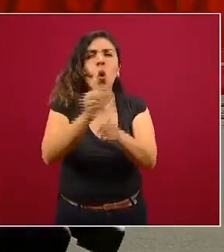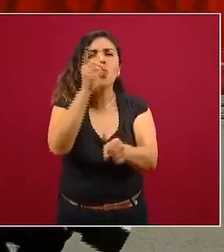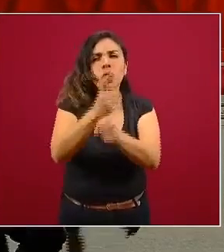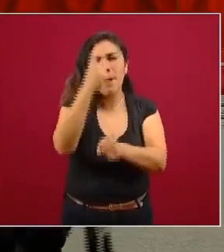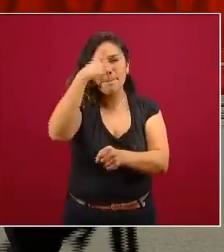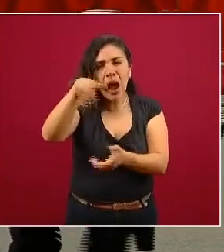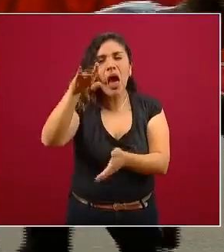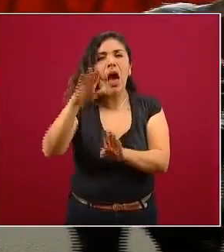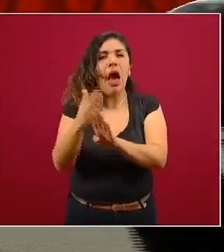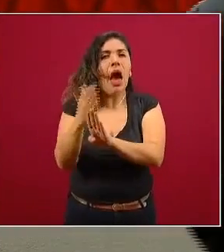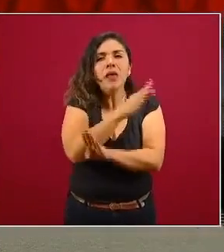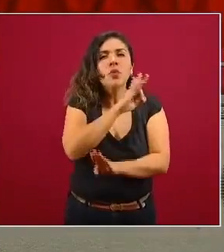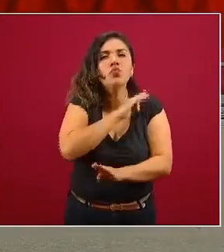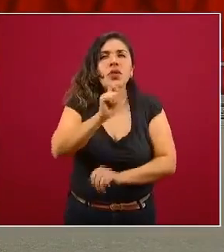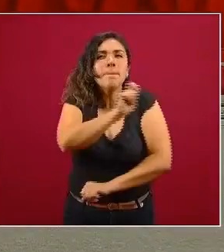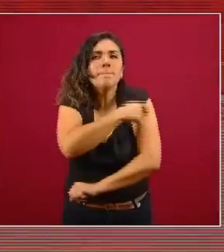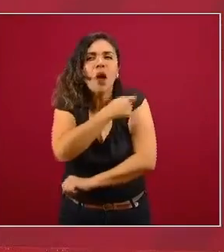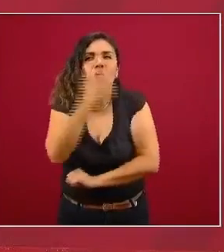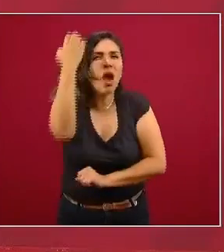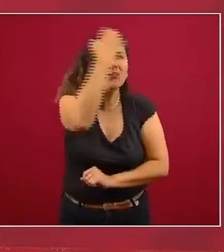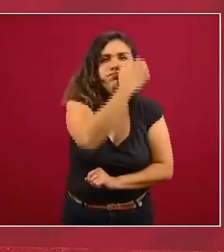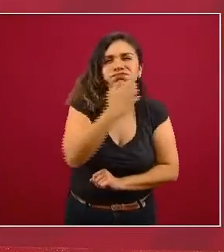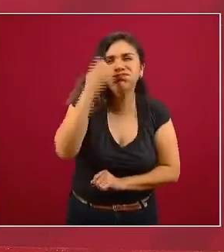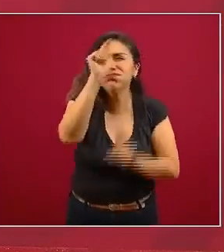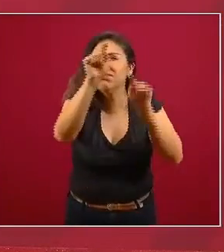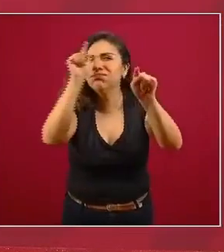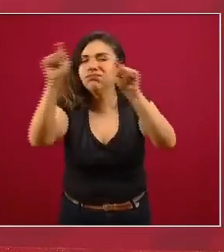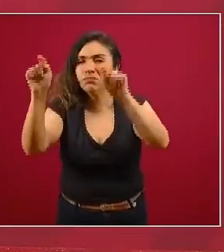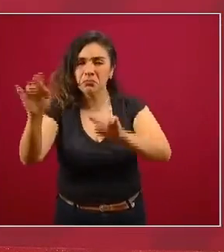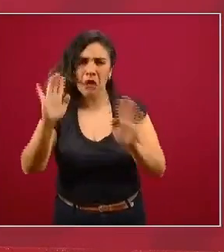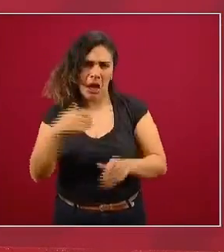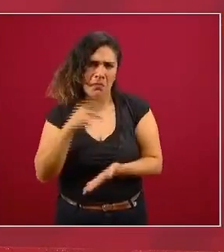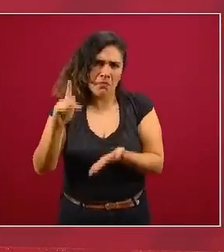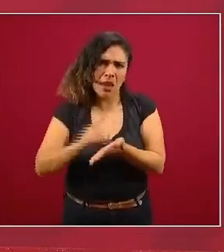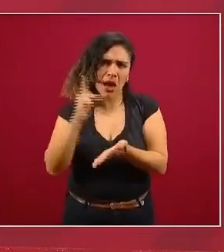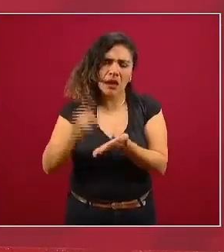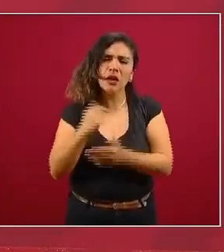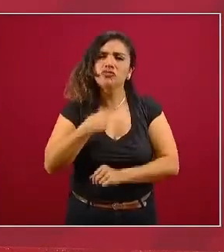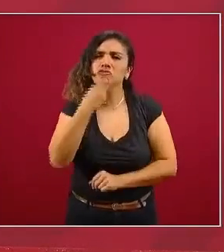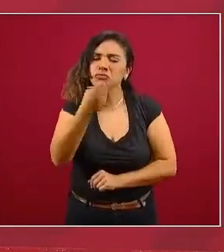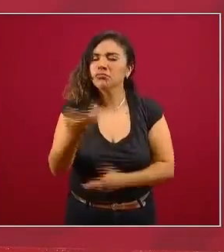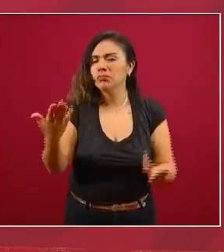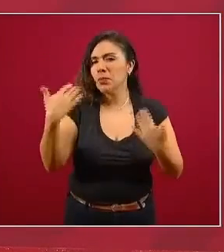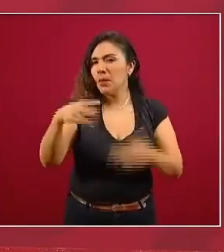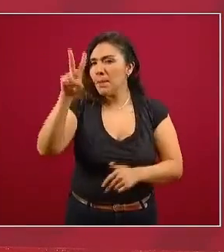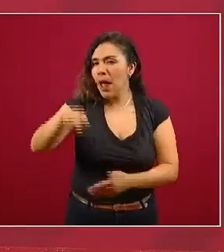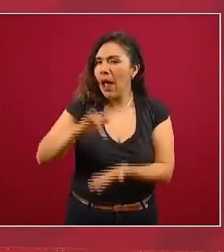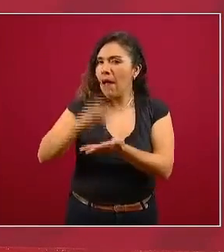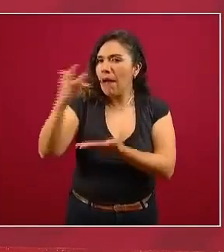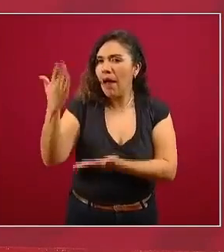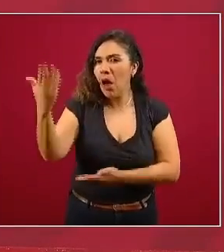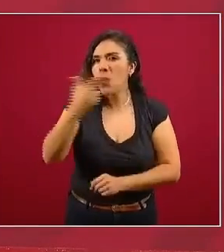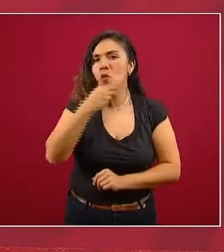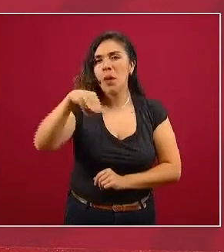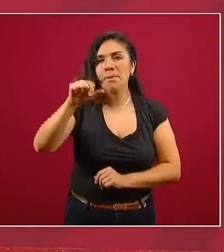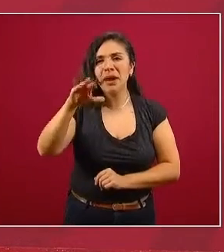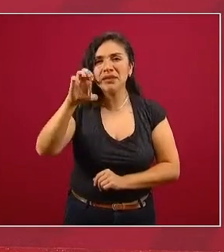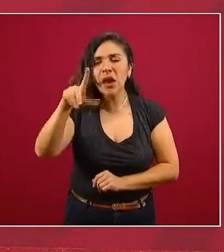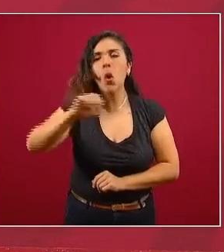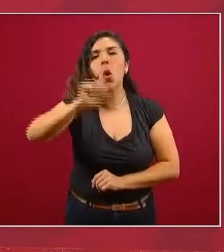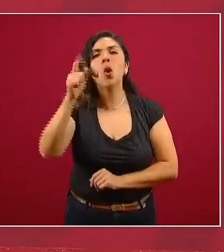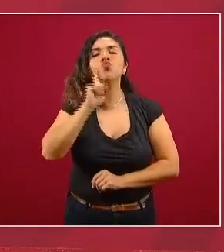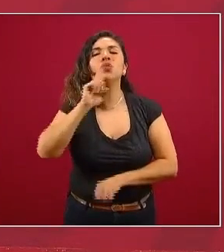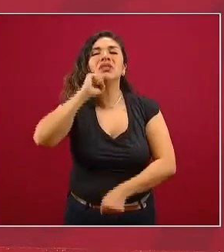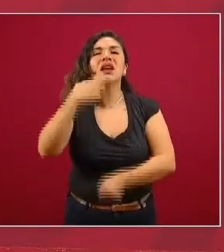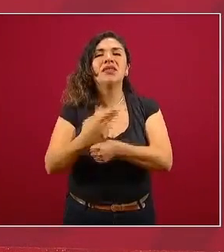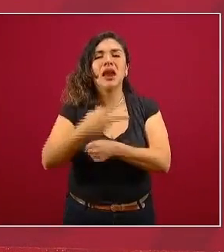este acceso que pudiera haber. Hemos expresado en varias ocasiones nuestro agradecimiento al canciller, a la subsecretaria Marta